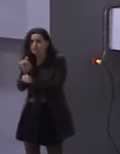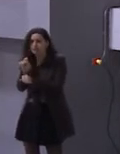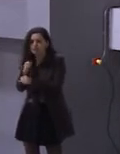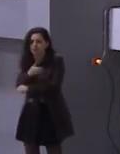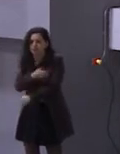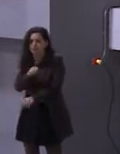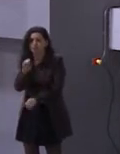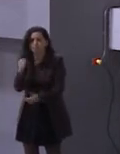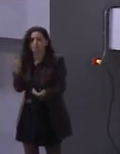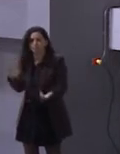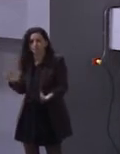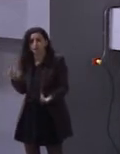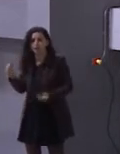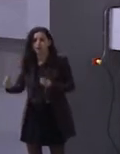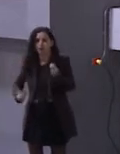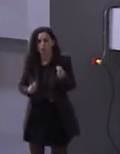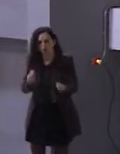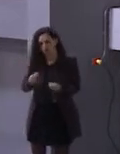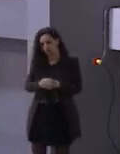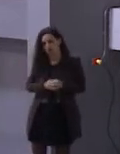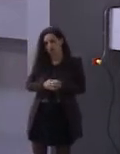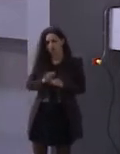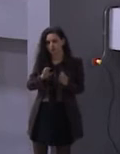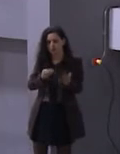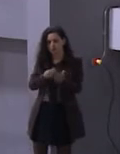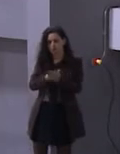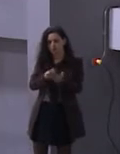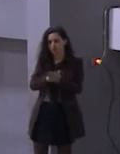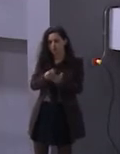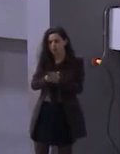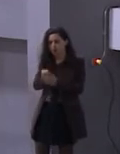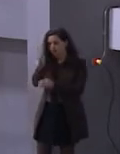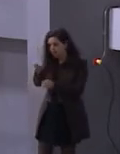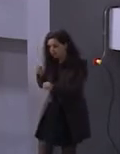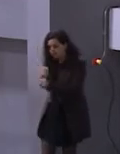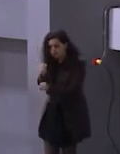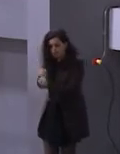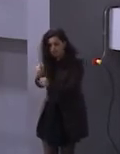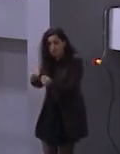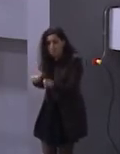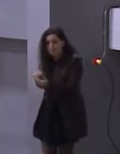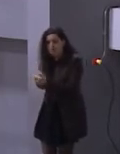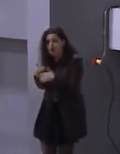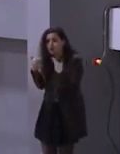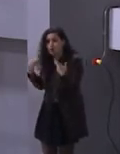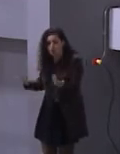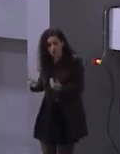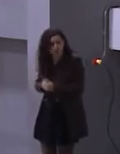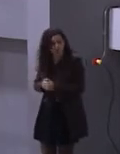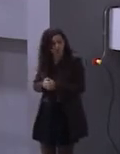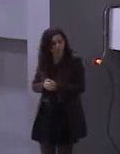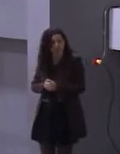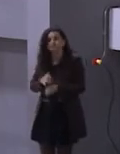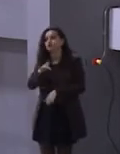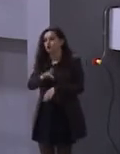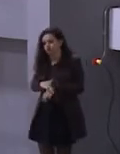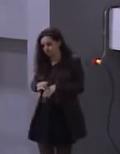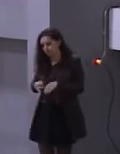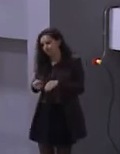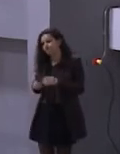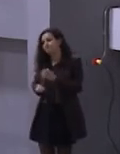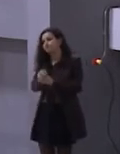¿Cómo hacemos para pagar esos gastos solo de personal? Pues hay que generar recursos propios,